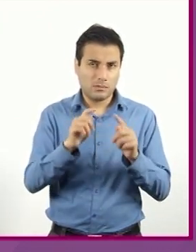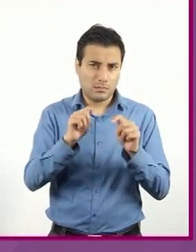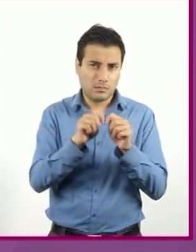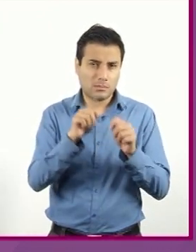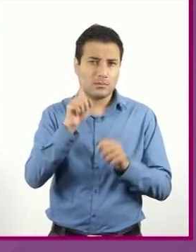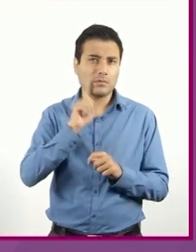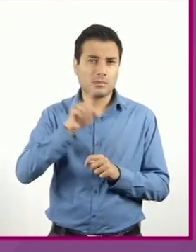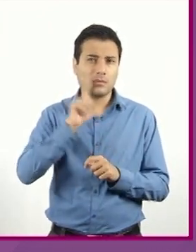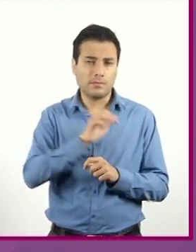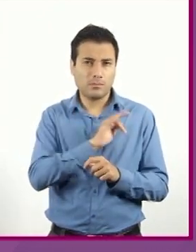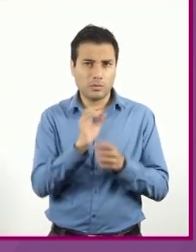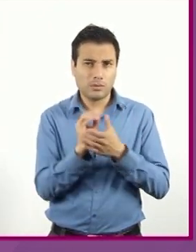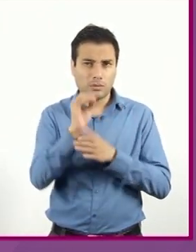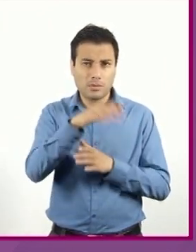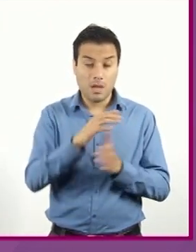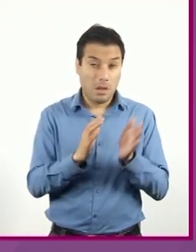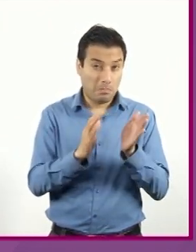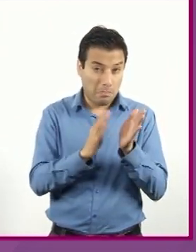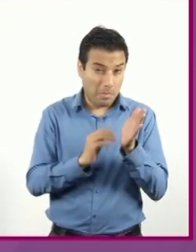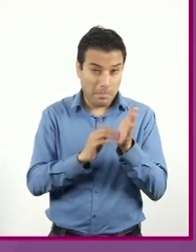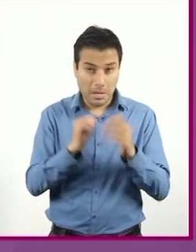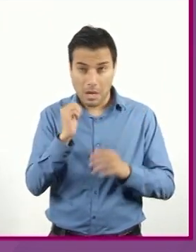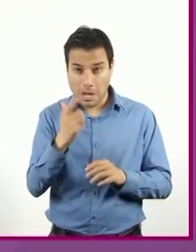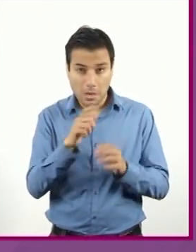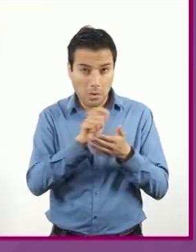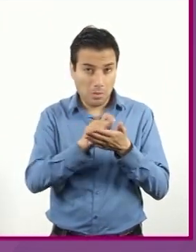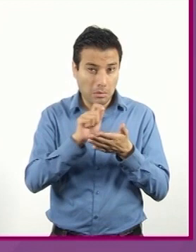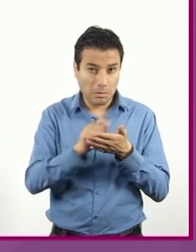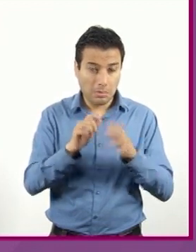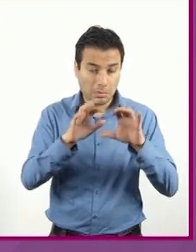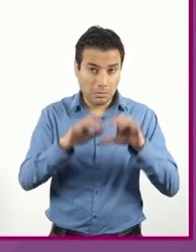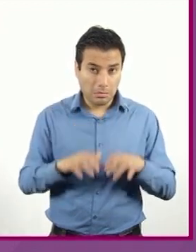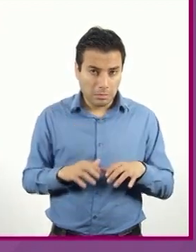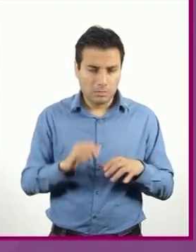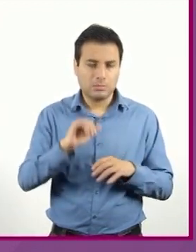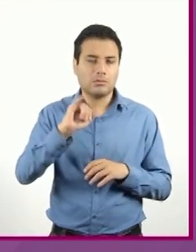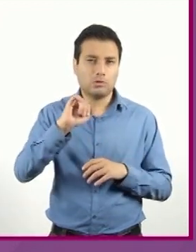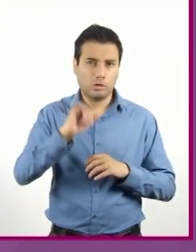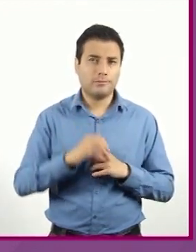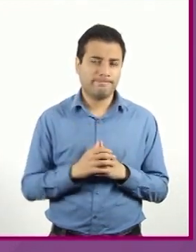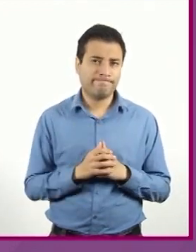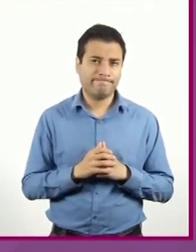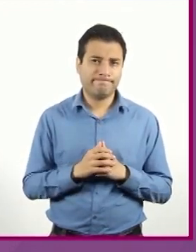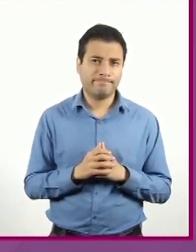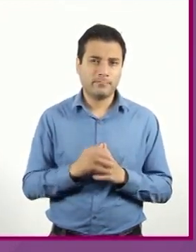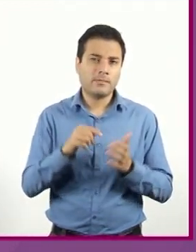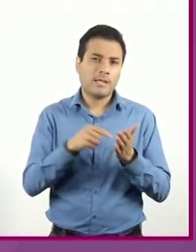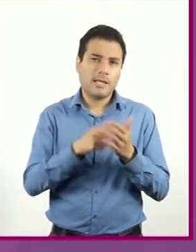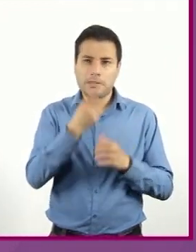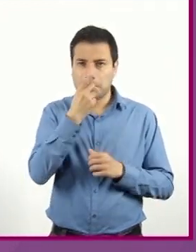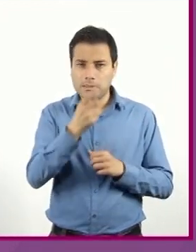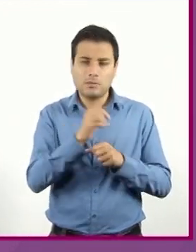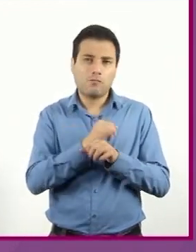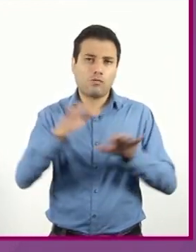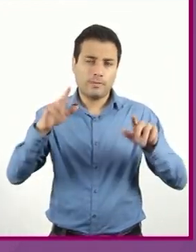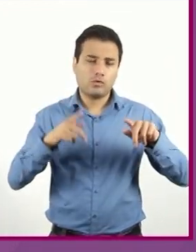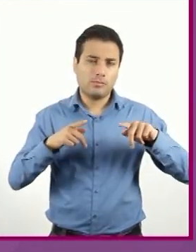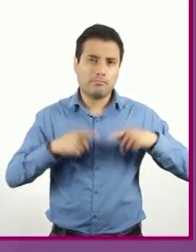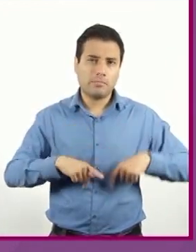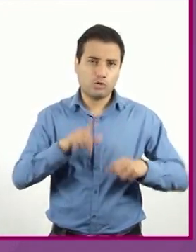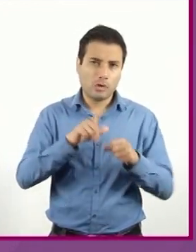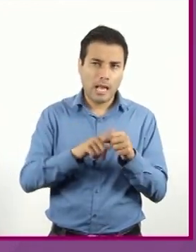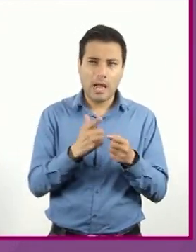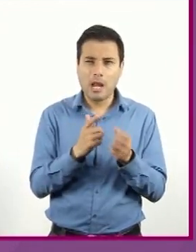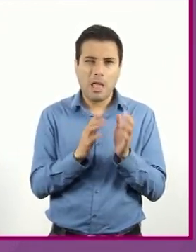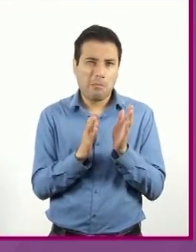¿Llenaron algún formulario? Pues sí, donde piden datos personales y